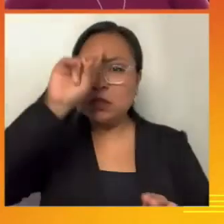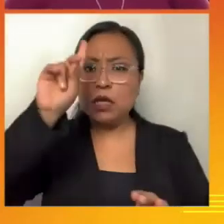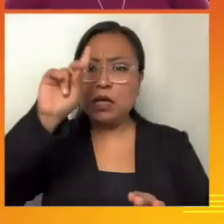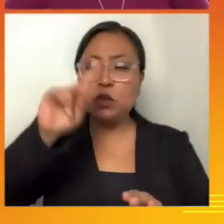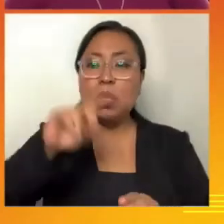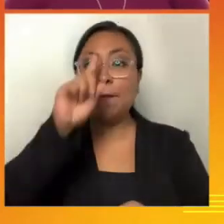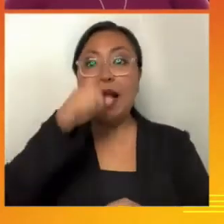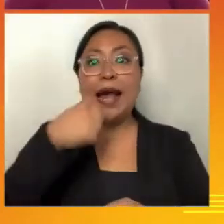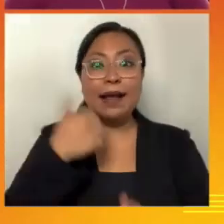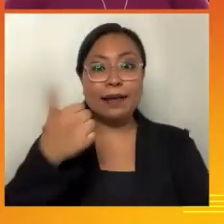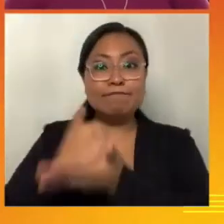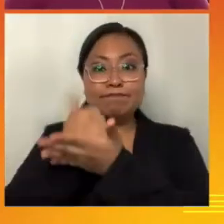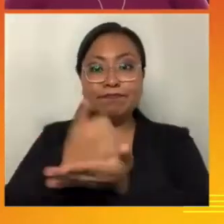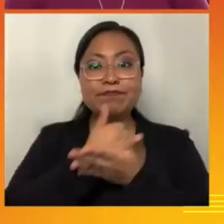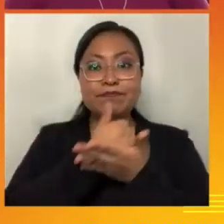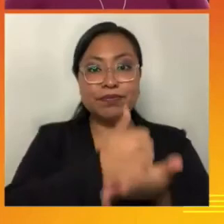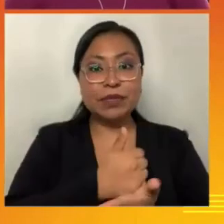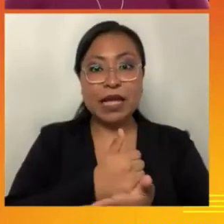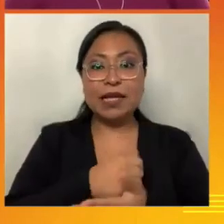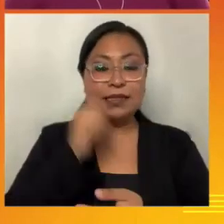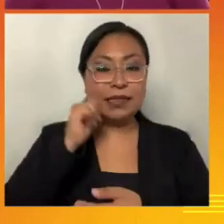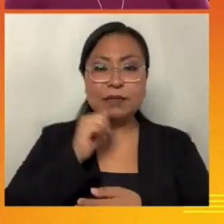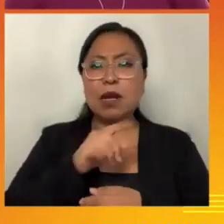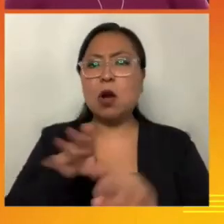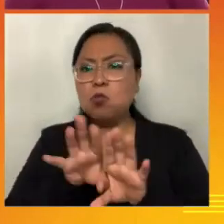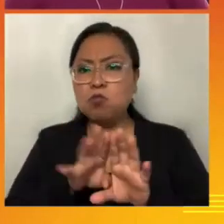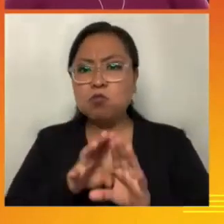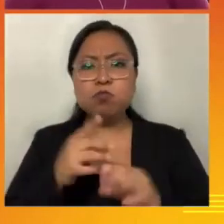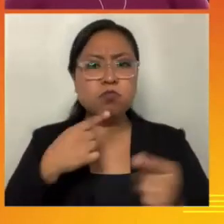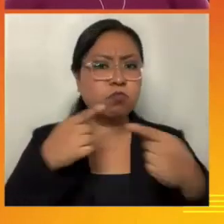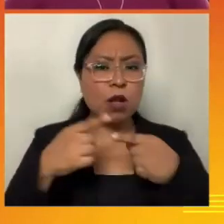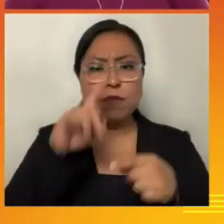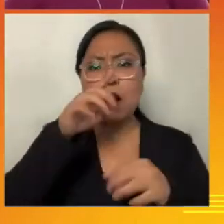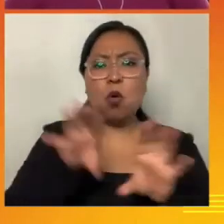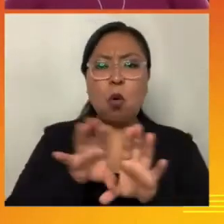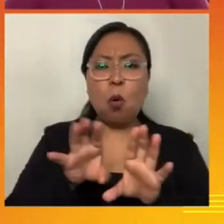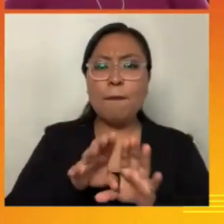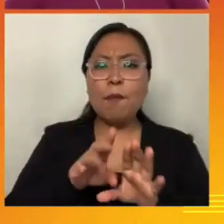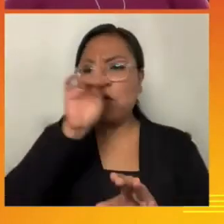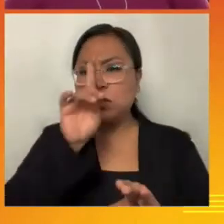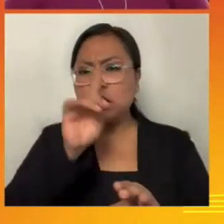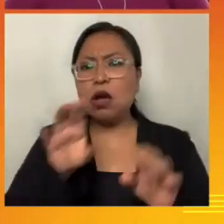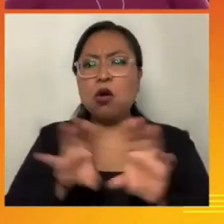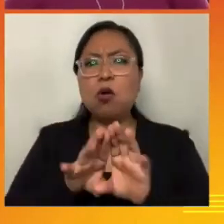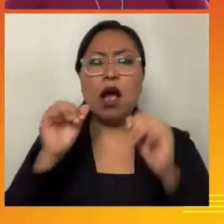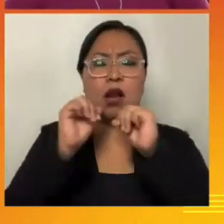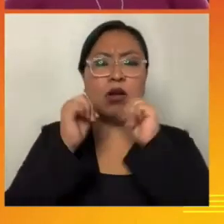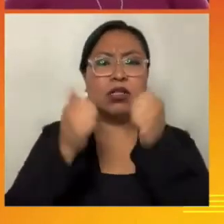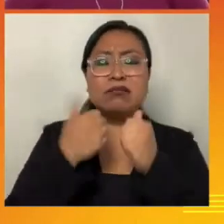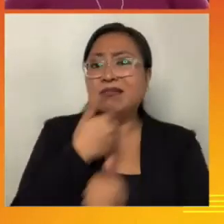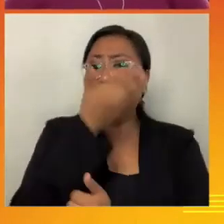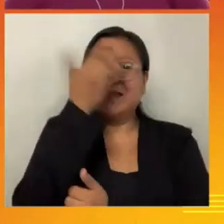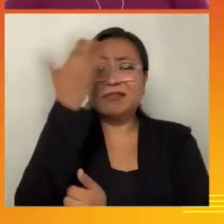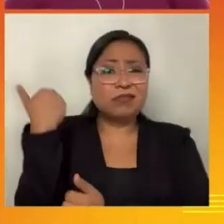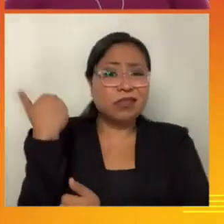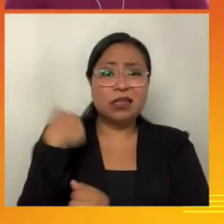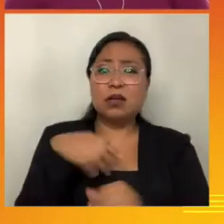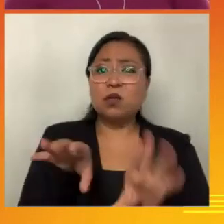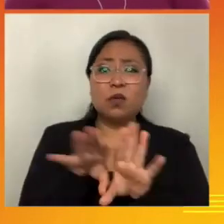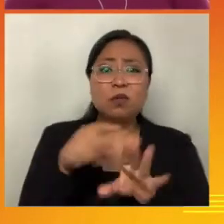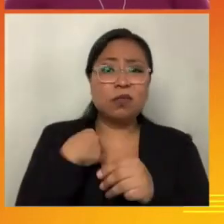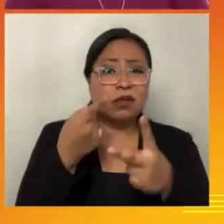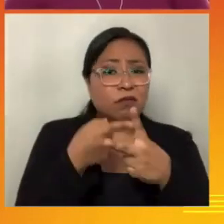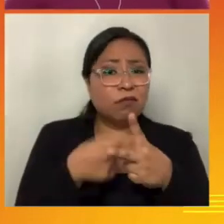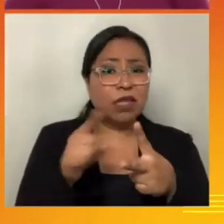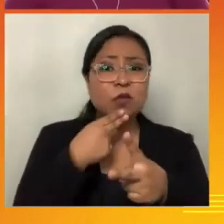continuos para precisamente orientar a las organizaciones que no tienen ni idea de cómo comenzar en este